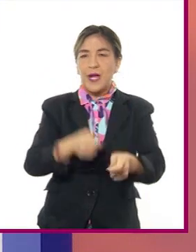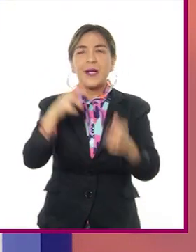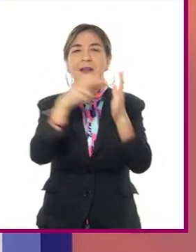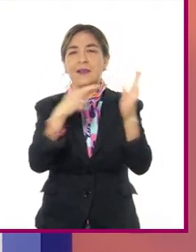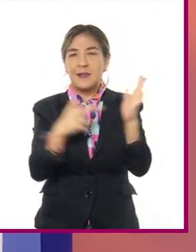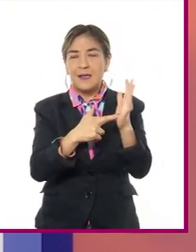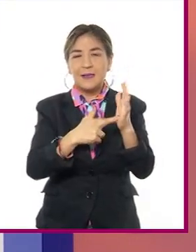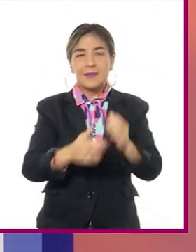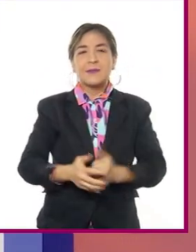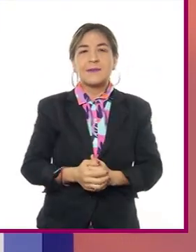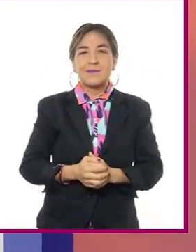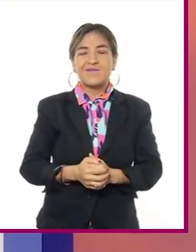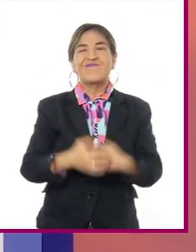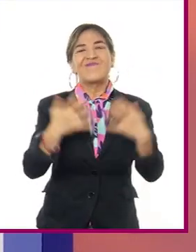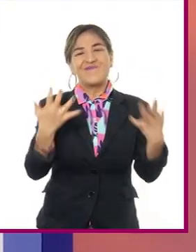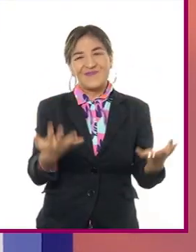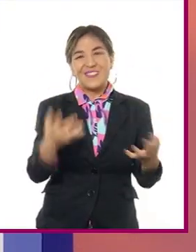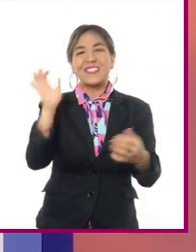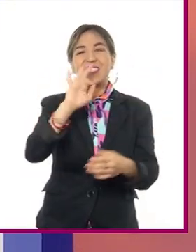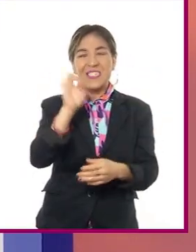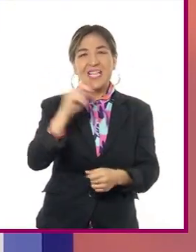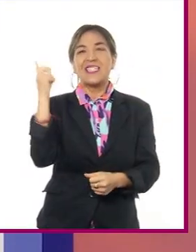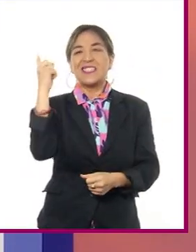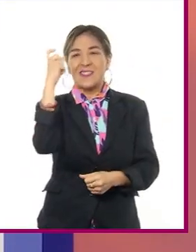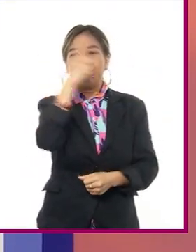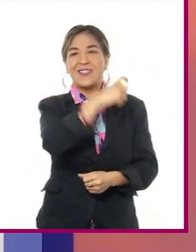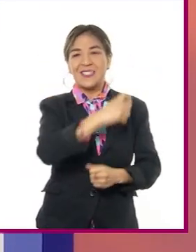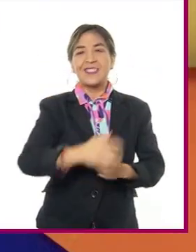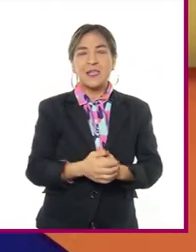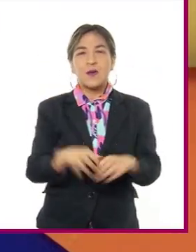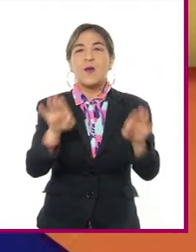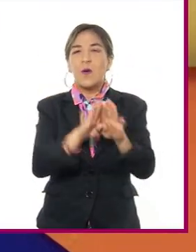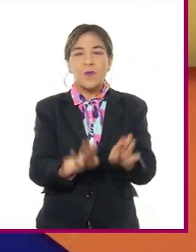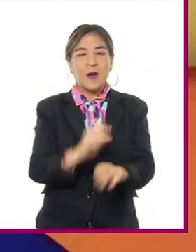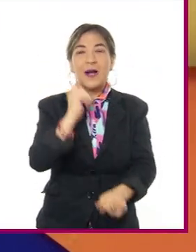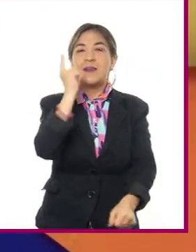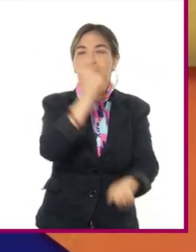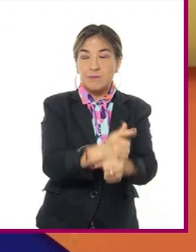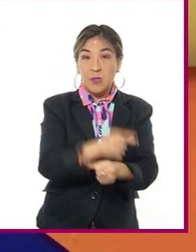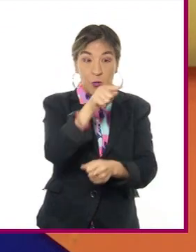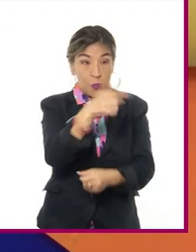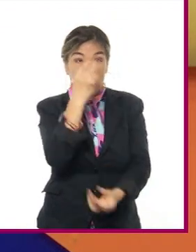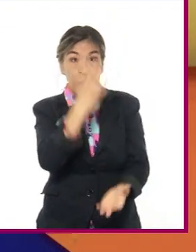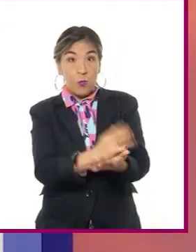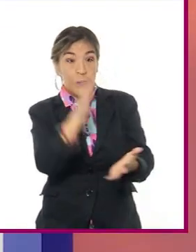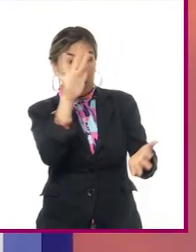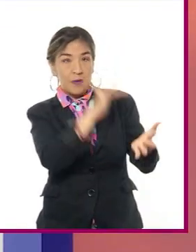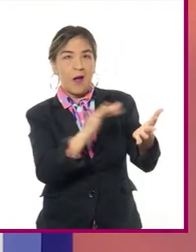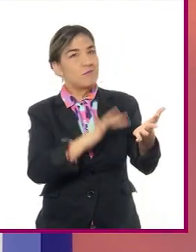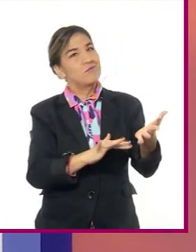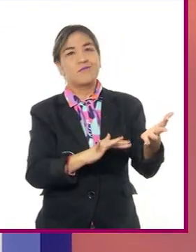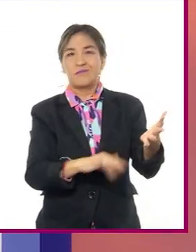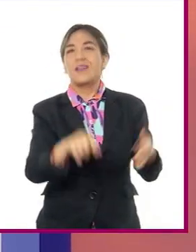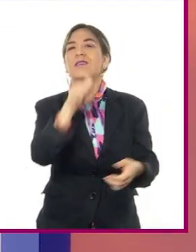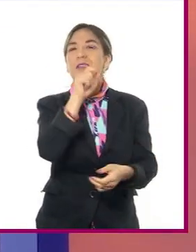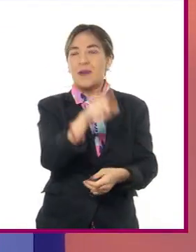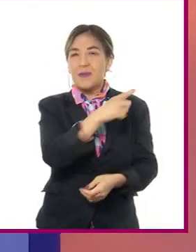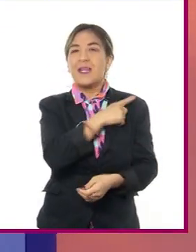Me parece un poco complicado porque me di cuenta de que no se trata solo de leer. También debemos